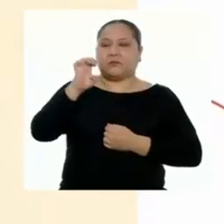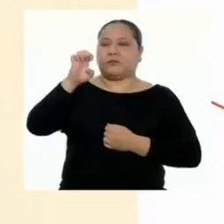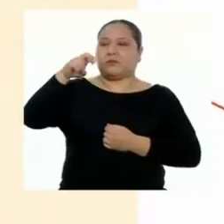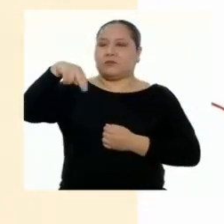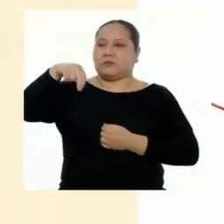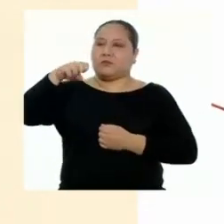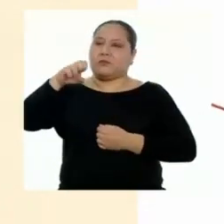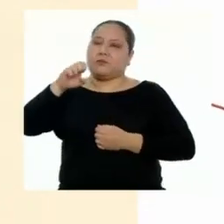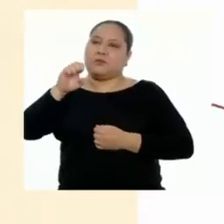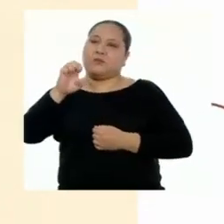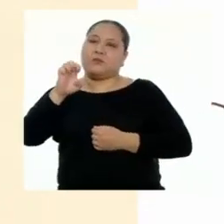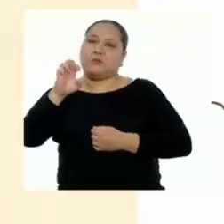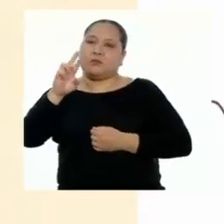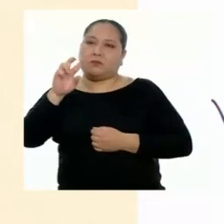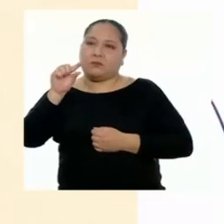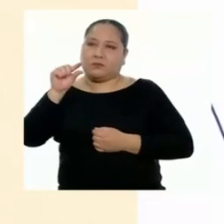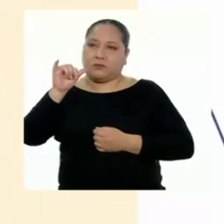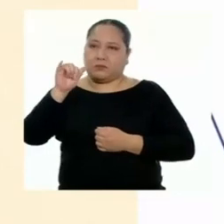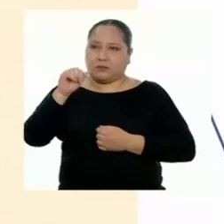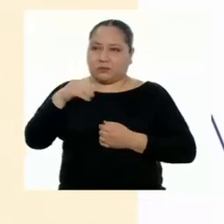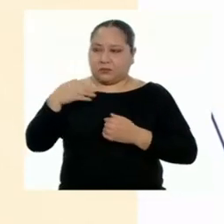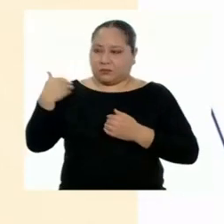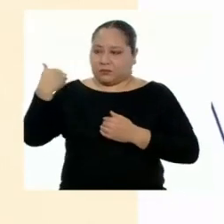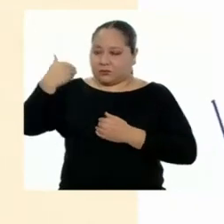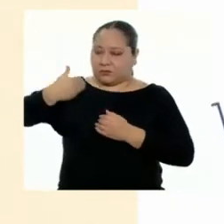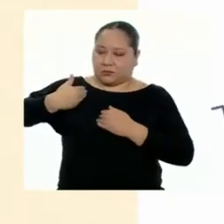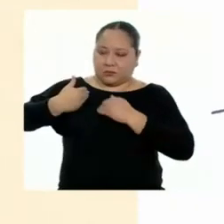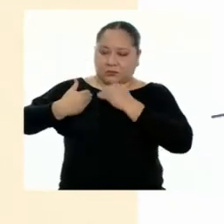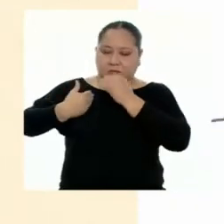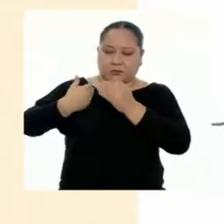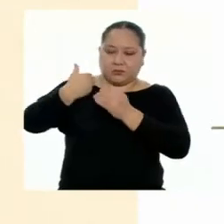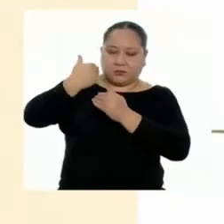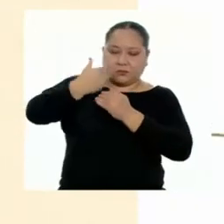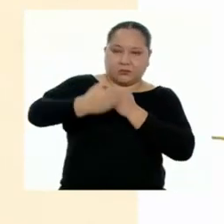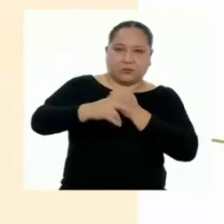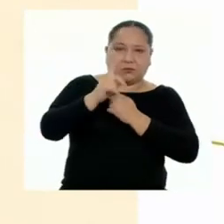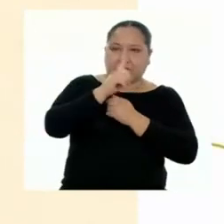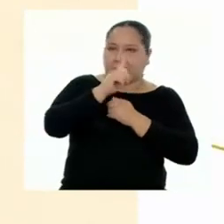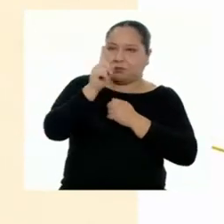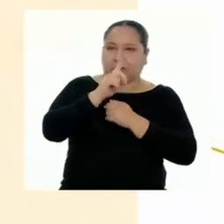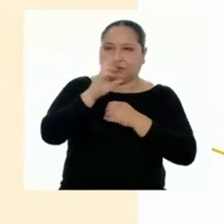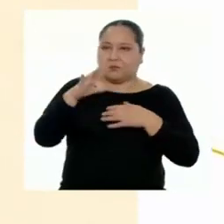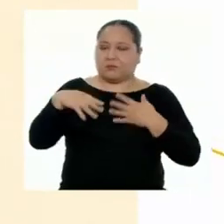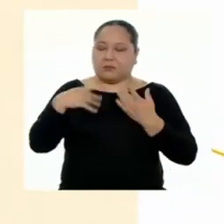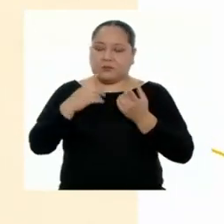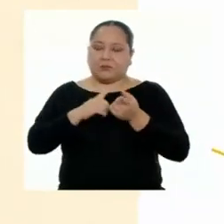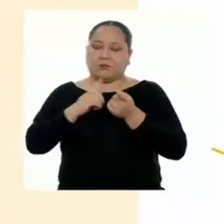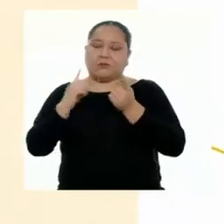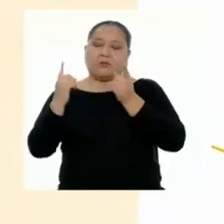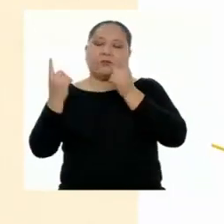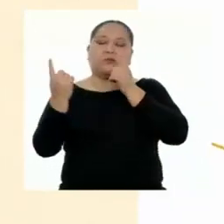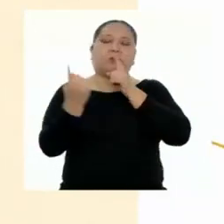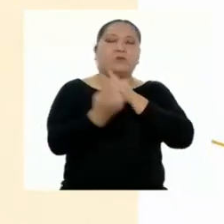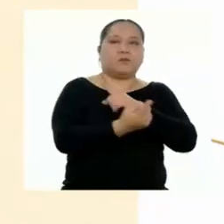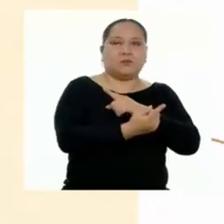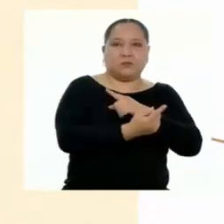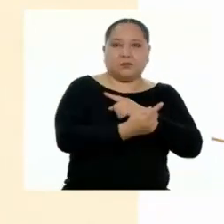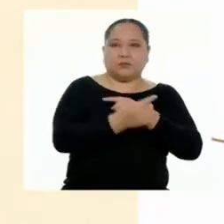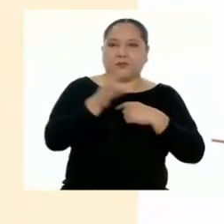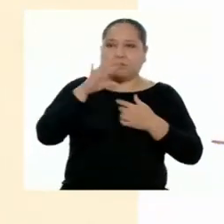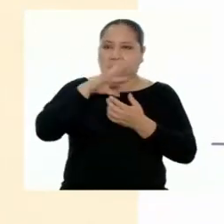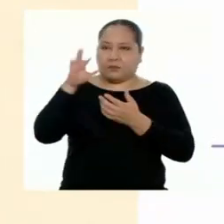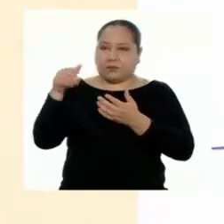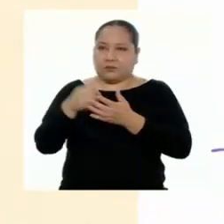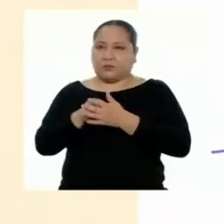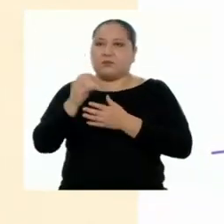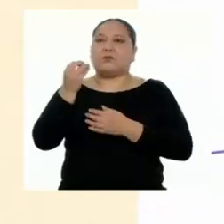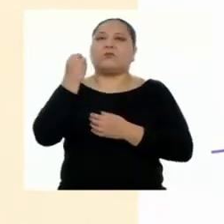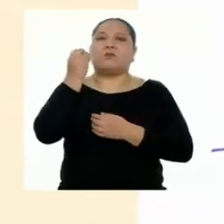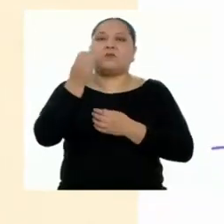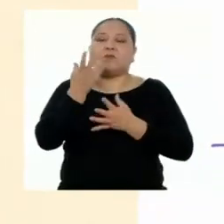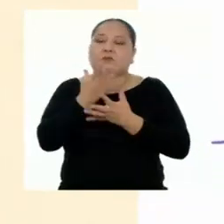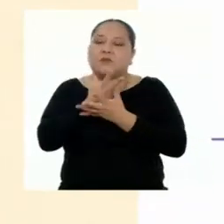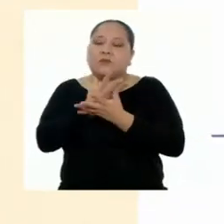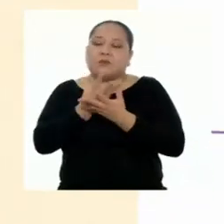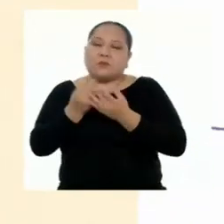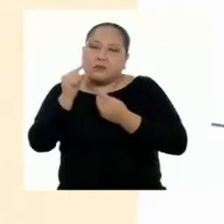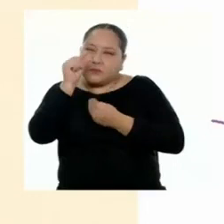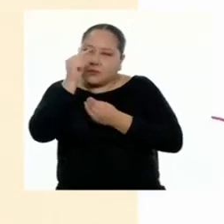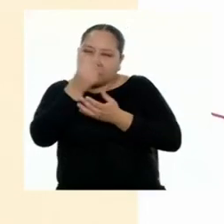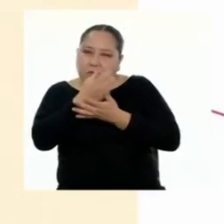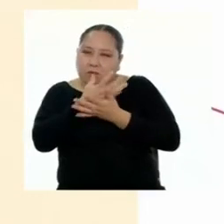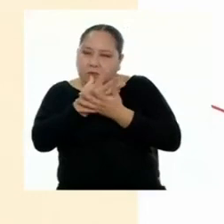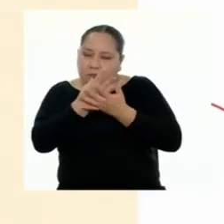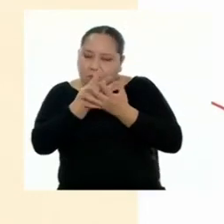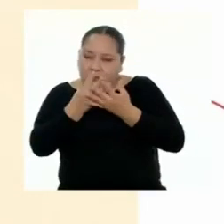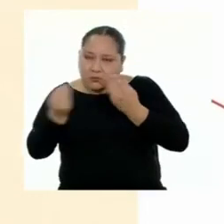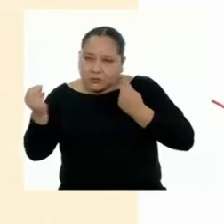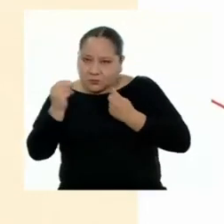pasar entre organismos, pero no puede ser reciclada en su totalidad, porque parte de ella se pierde en forma